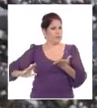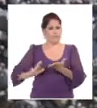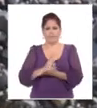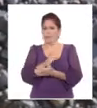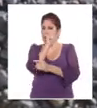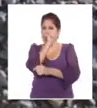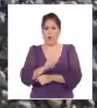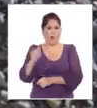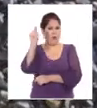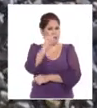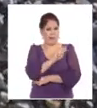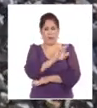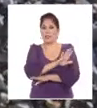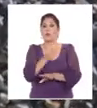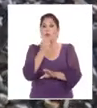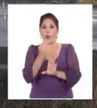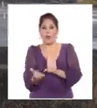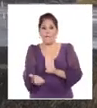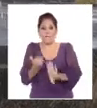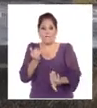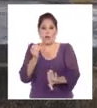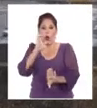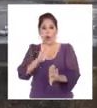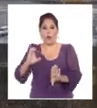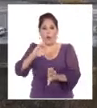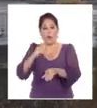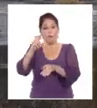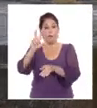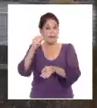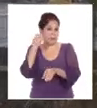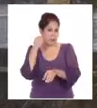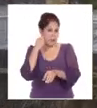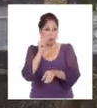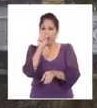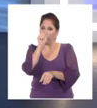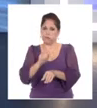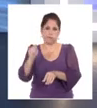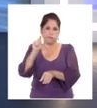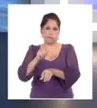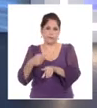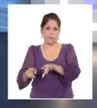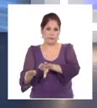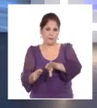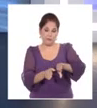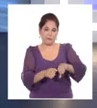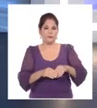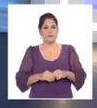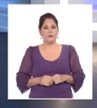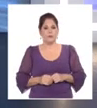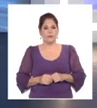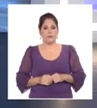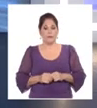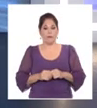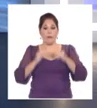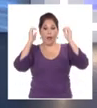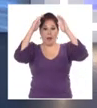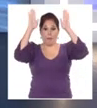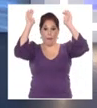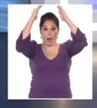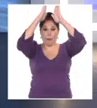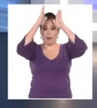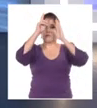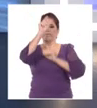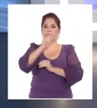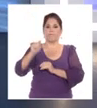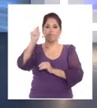realizar operaciones de extracción durante otros 20 años y el Papa Francisco canceló su participación en